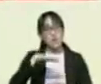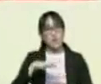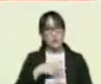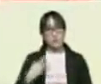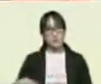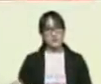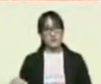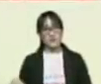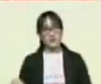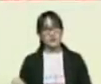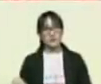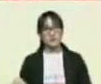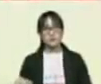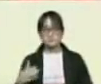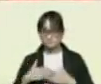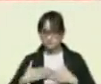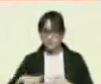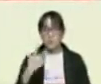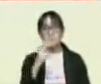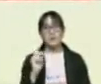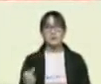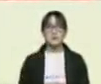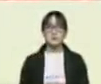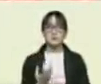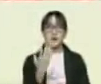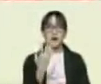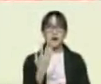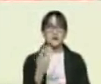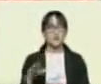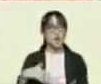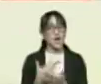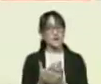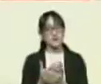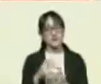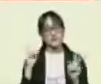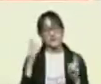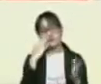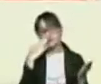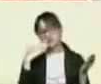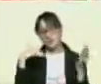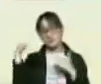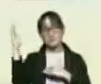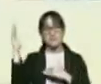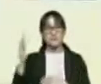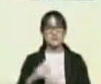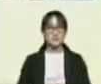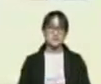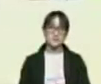presidente! ¡Rumbo el 20 de mayo! ¡Hasta la victoria siempre!